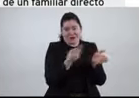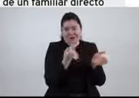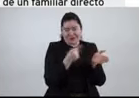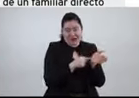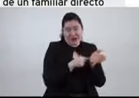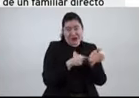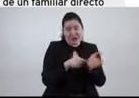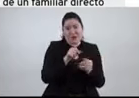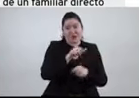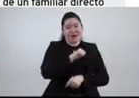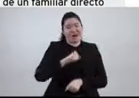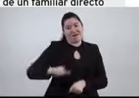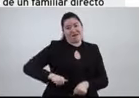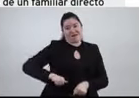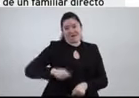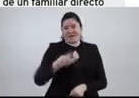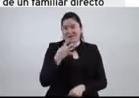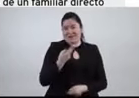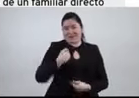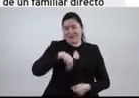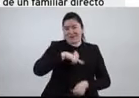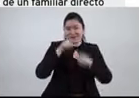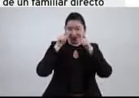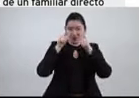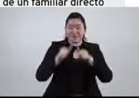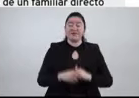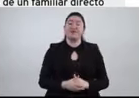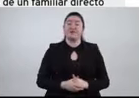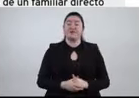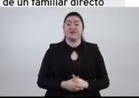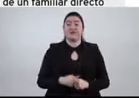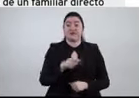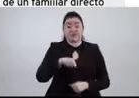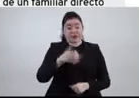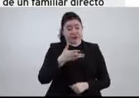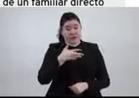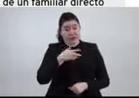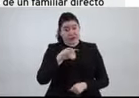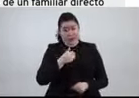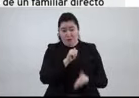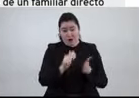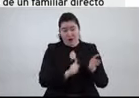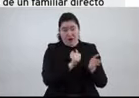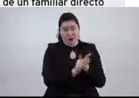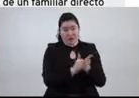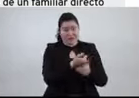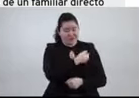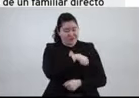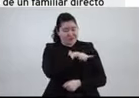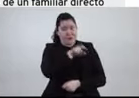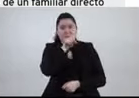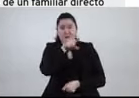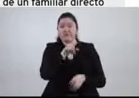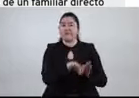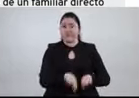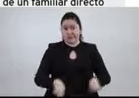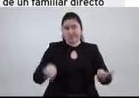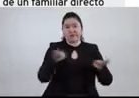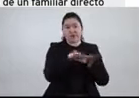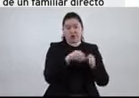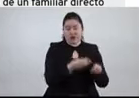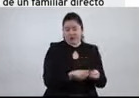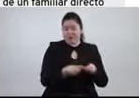4 demarcaciones que vamos a estar atendiendo. Si cuentan con su cartilla nacional de vacunación, es muy importante también